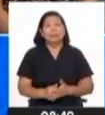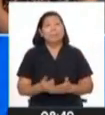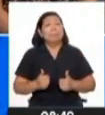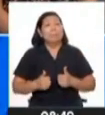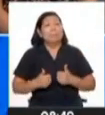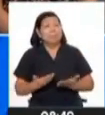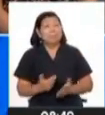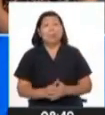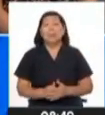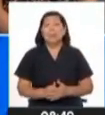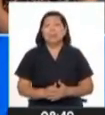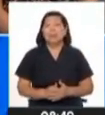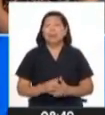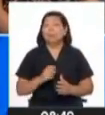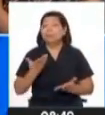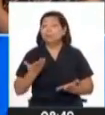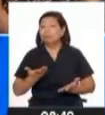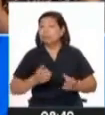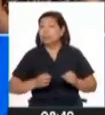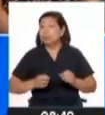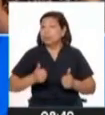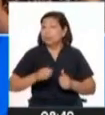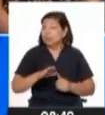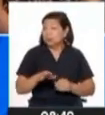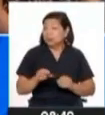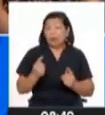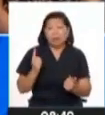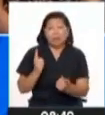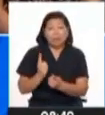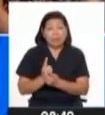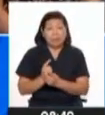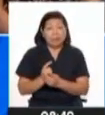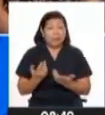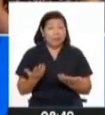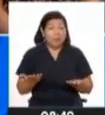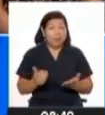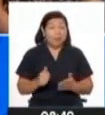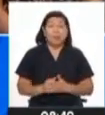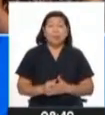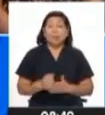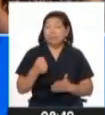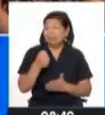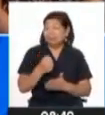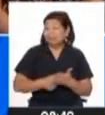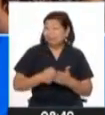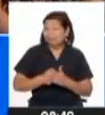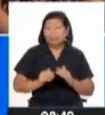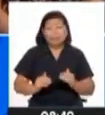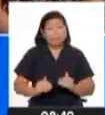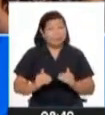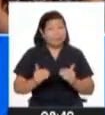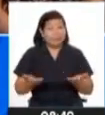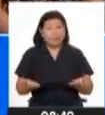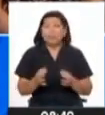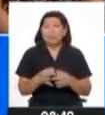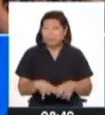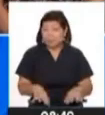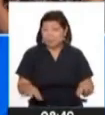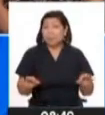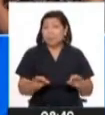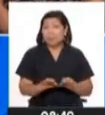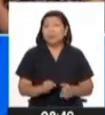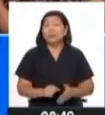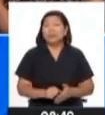situación, la expresión que puede tener un menor de edad frente a una situación de violencia. Así es